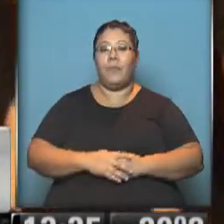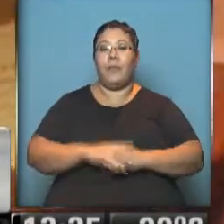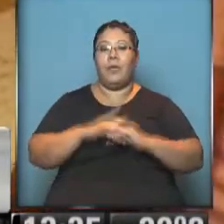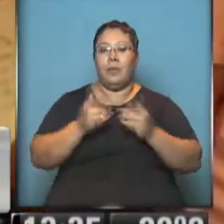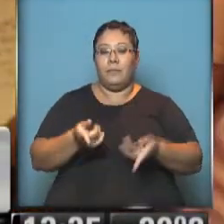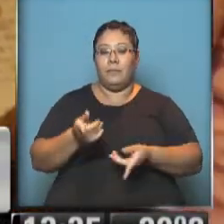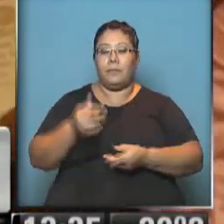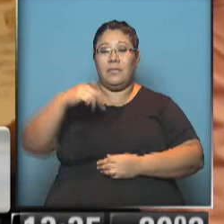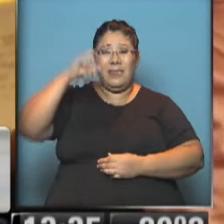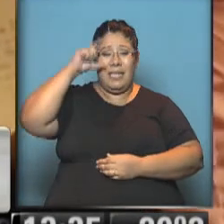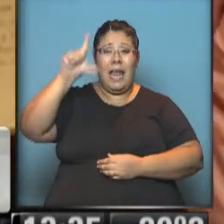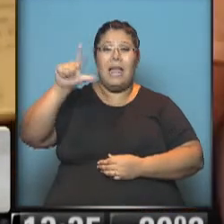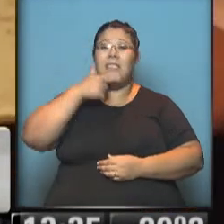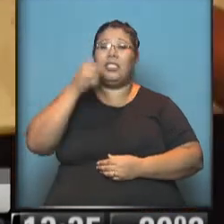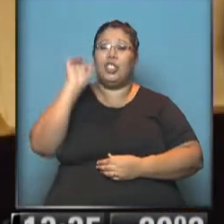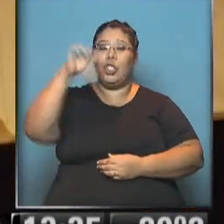ruedas